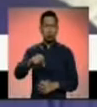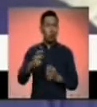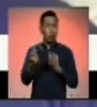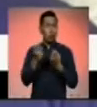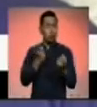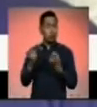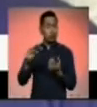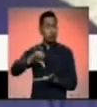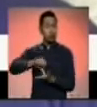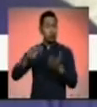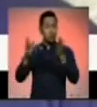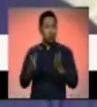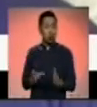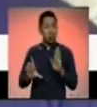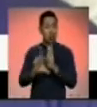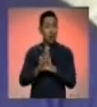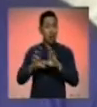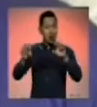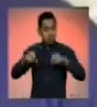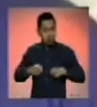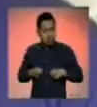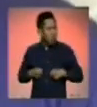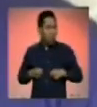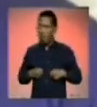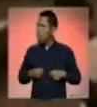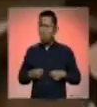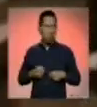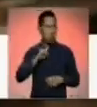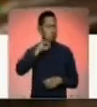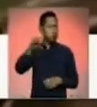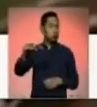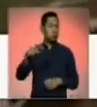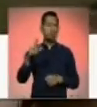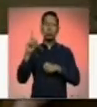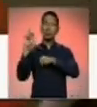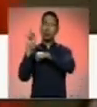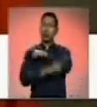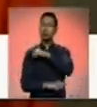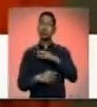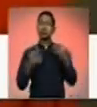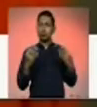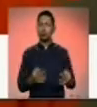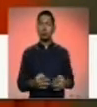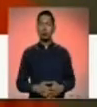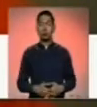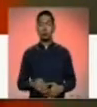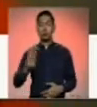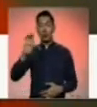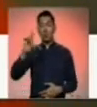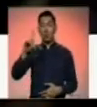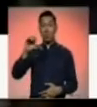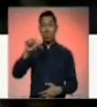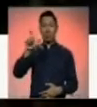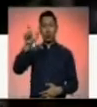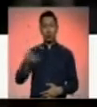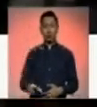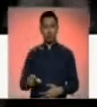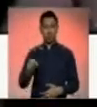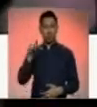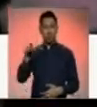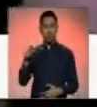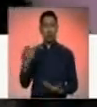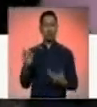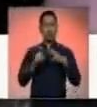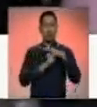ciudadano, regulación del comportamiento de los ciudadanos, son delitos. Ovalda, quien fue prófugo de la justicia y cuestionado por escandalosos